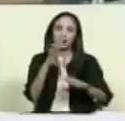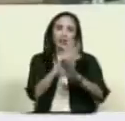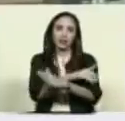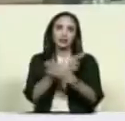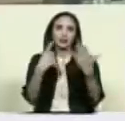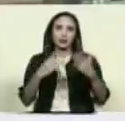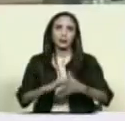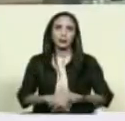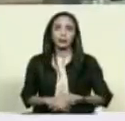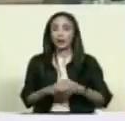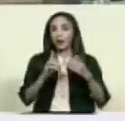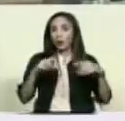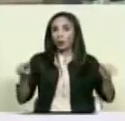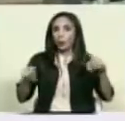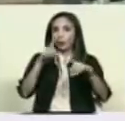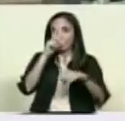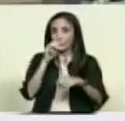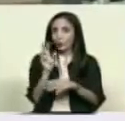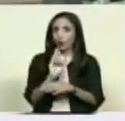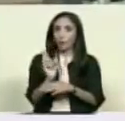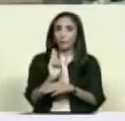Naguará, usted cumple años más rápido que uno.